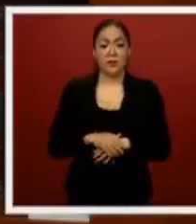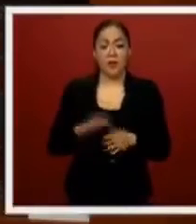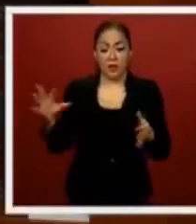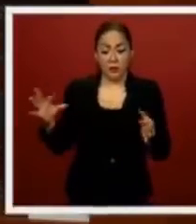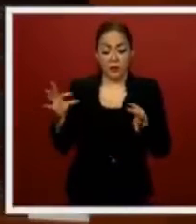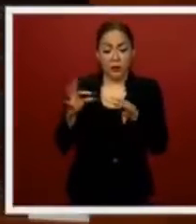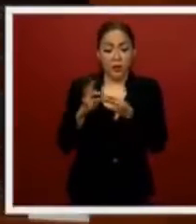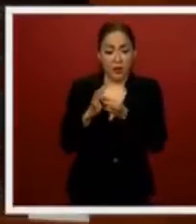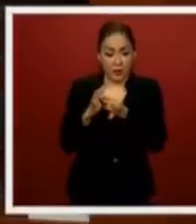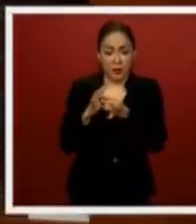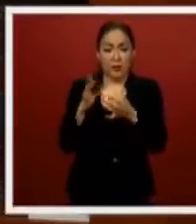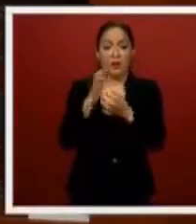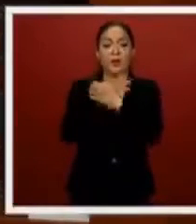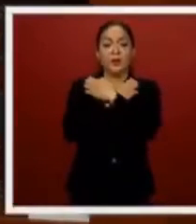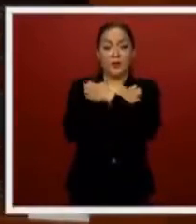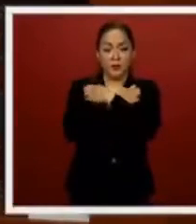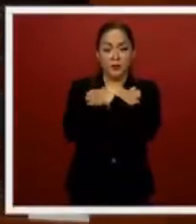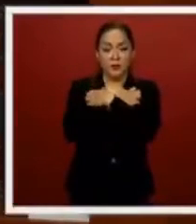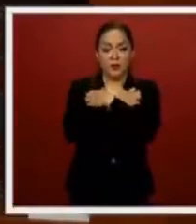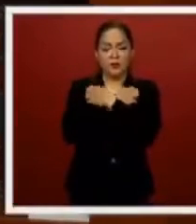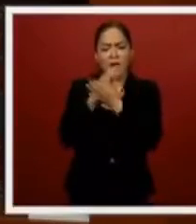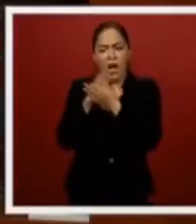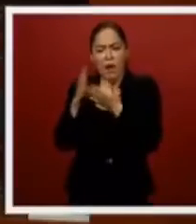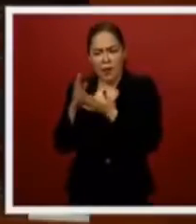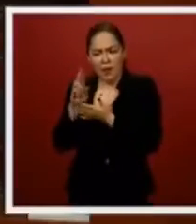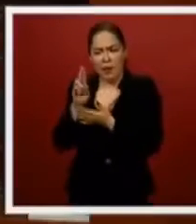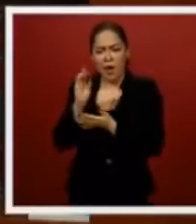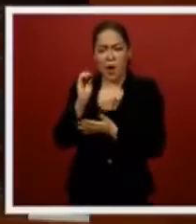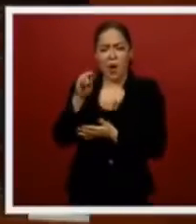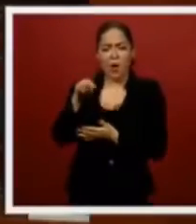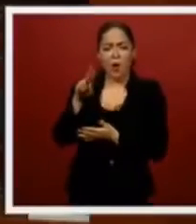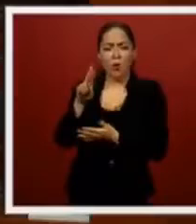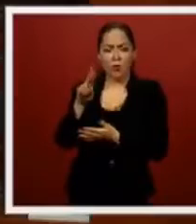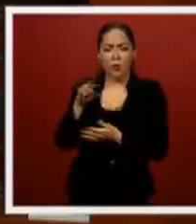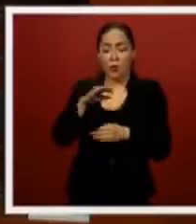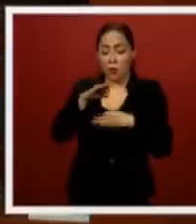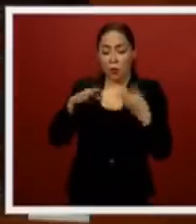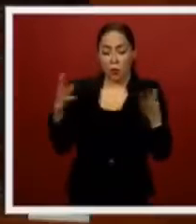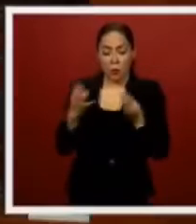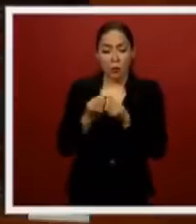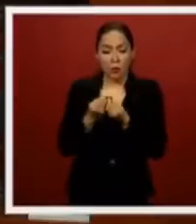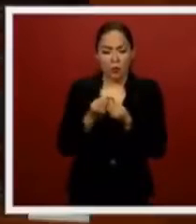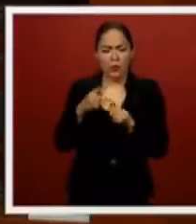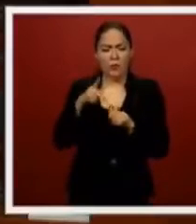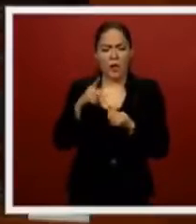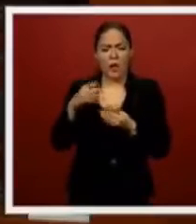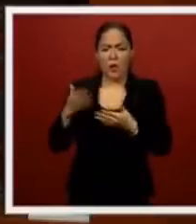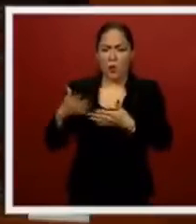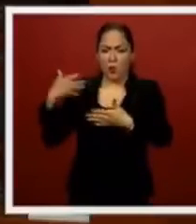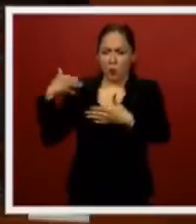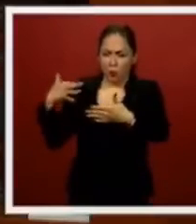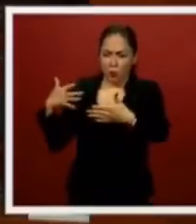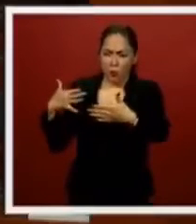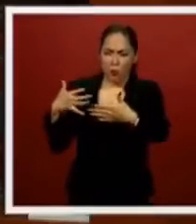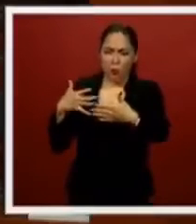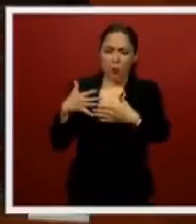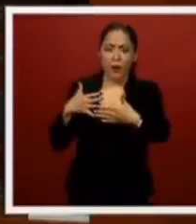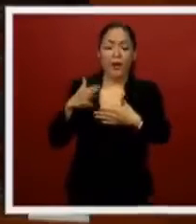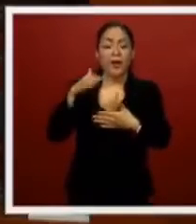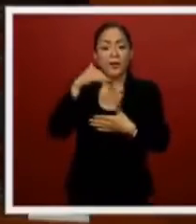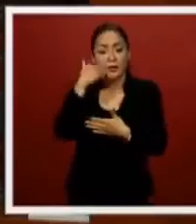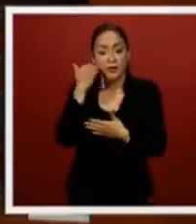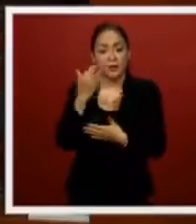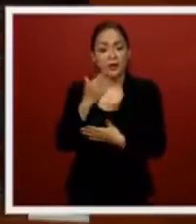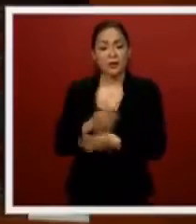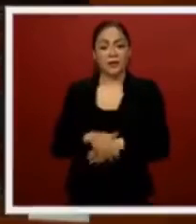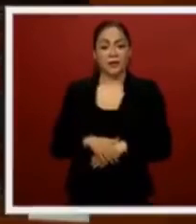educación, dependiente de la ONU, viene durante muchos años tratando de llamarnos la atención